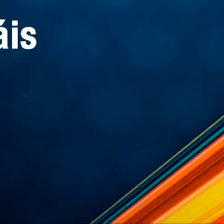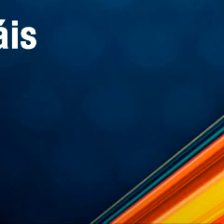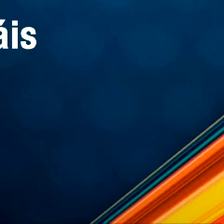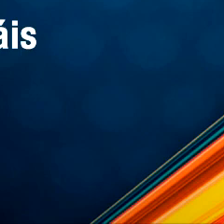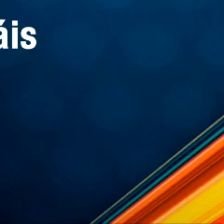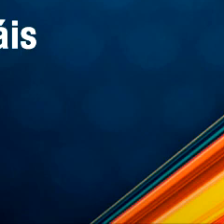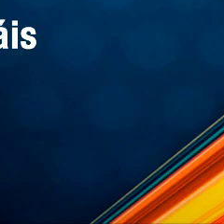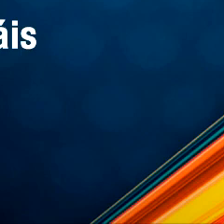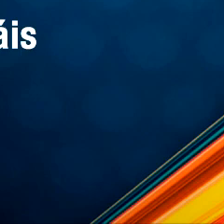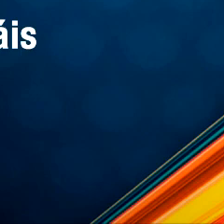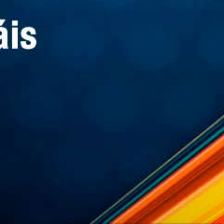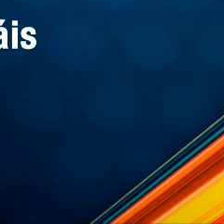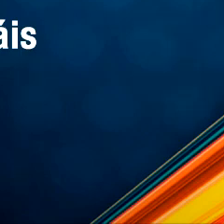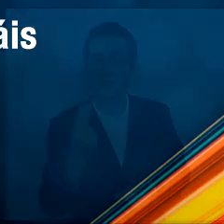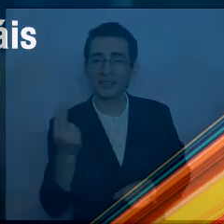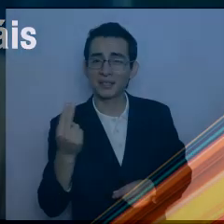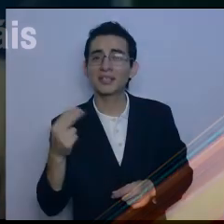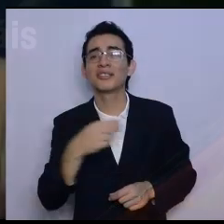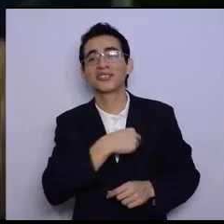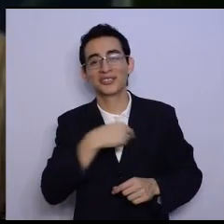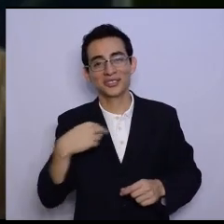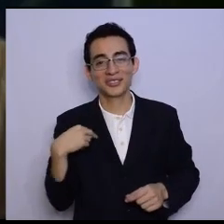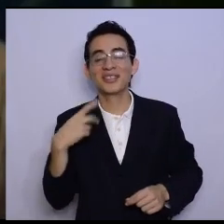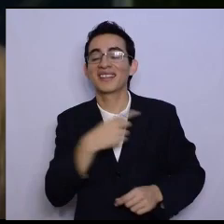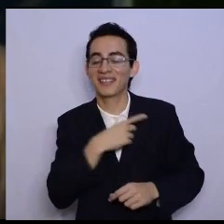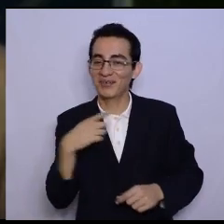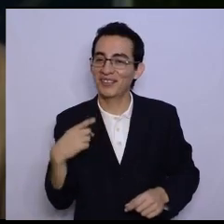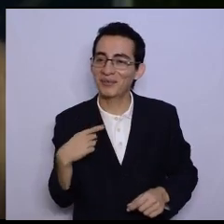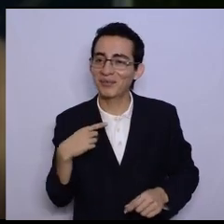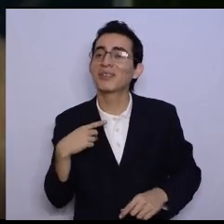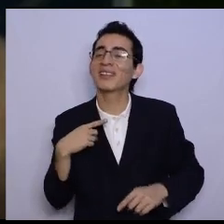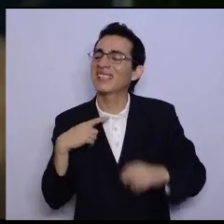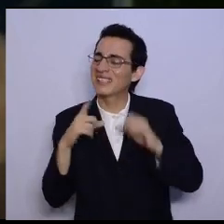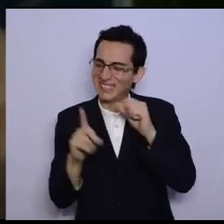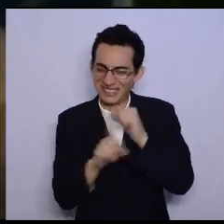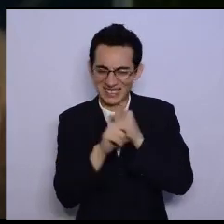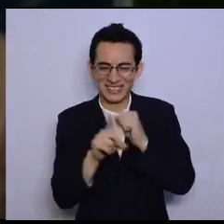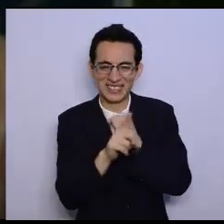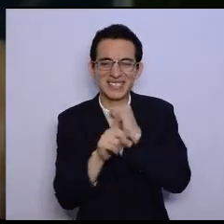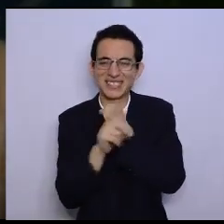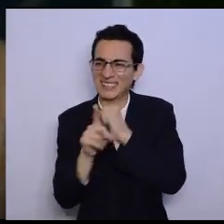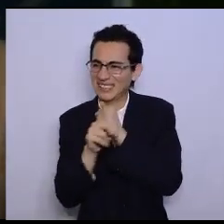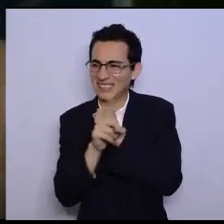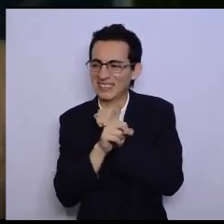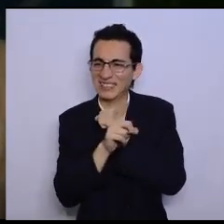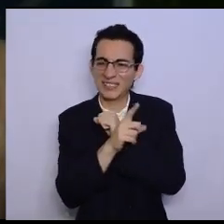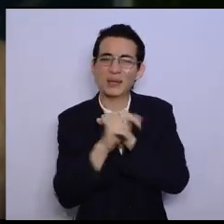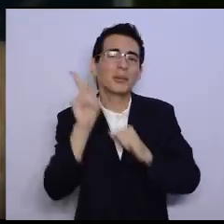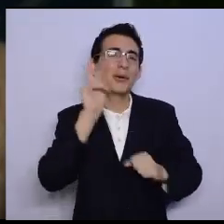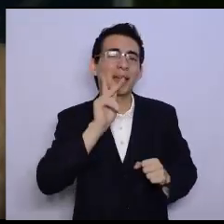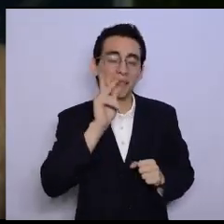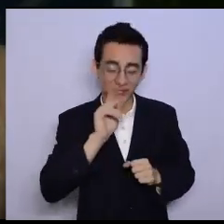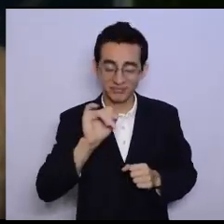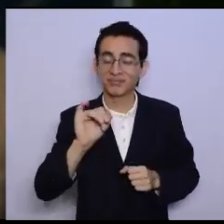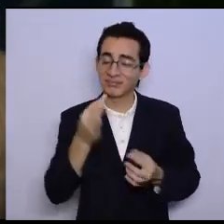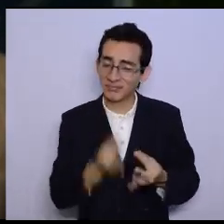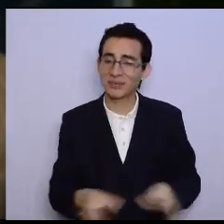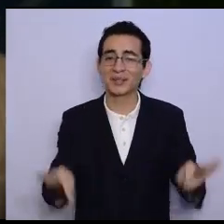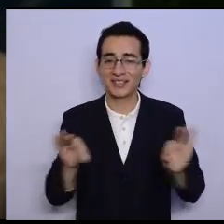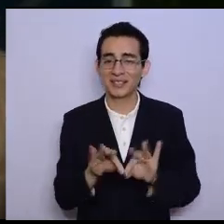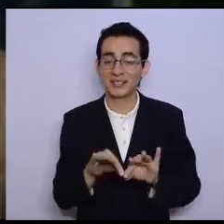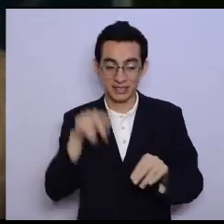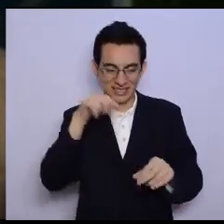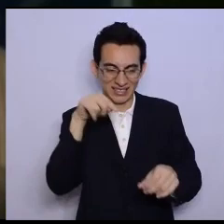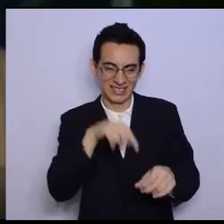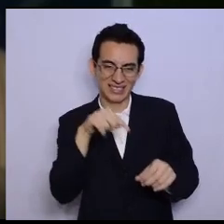necesario, tengáis que ser afligidos. Afligidos. Esto en el